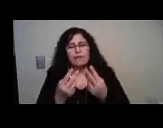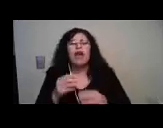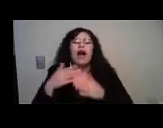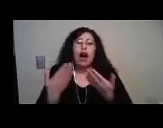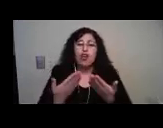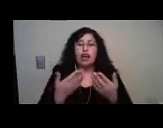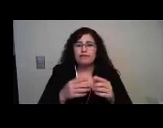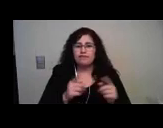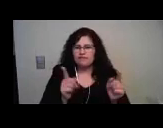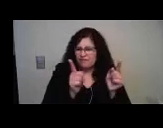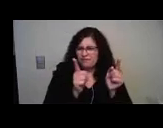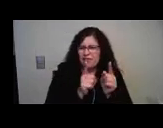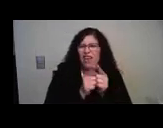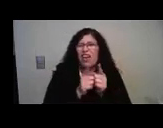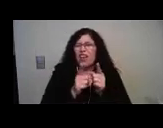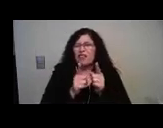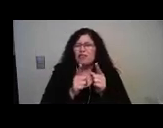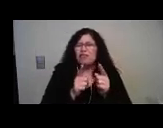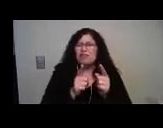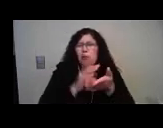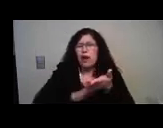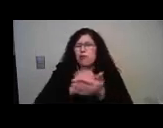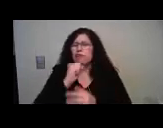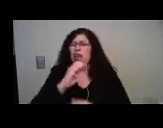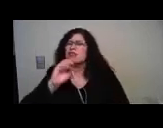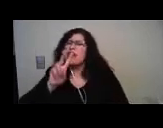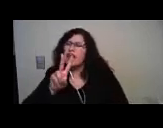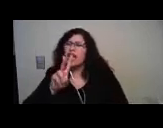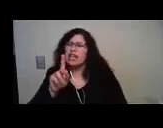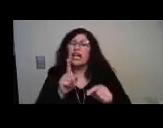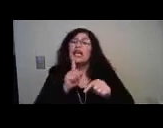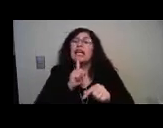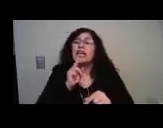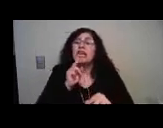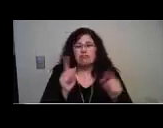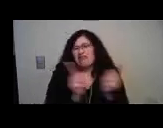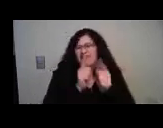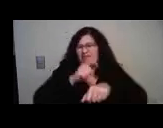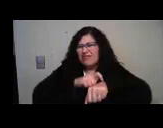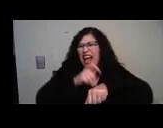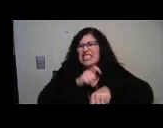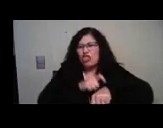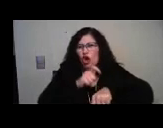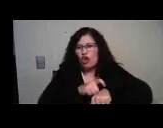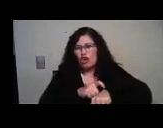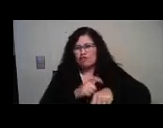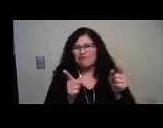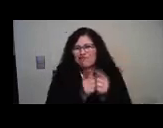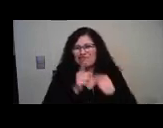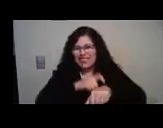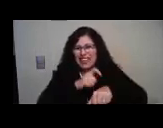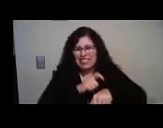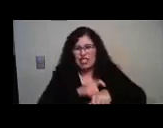transitorios o crisis isquémicas transitorias, ¿ya? Duran menos de 24 horas, ¿cierto? Y